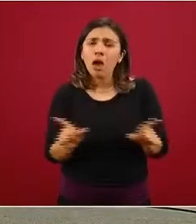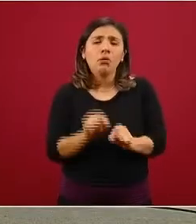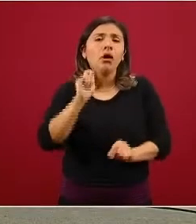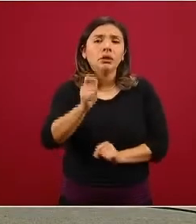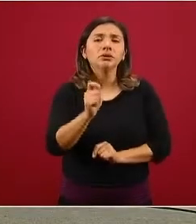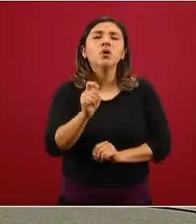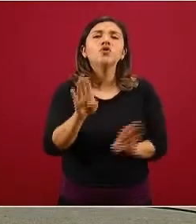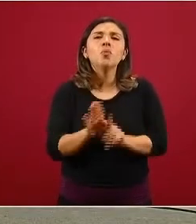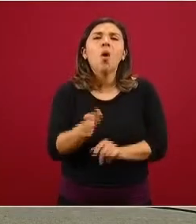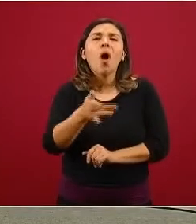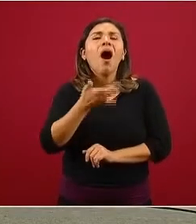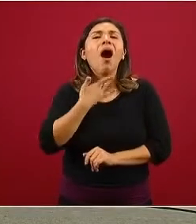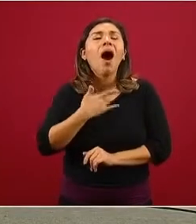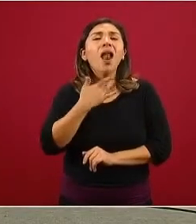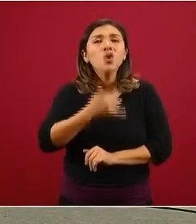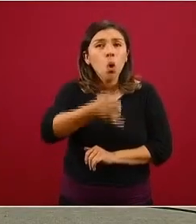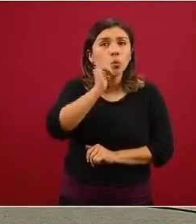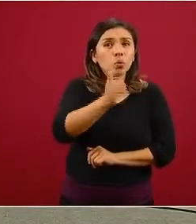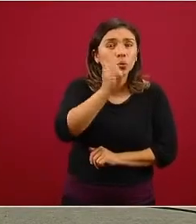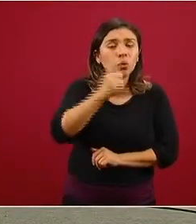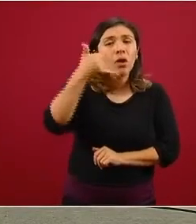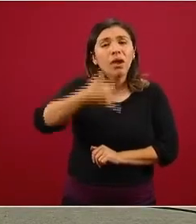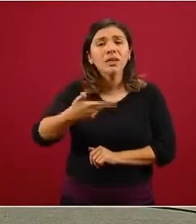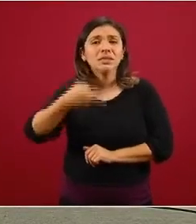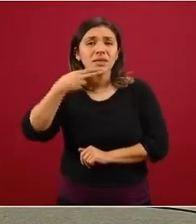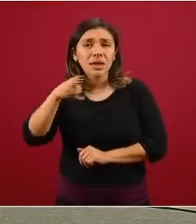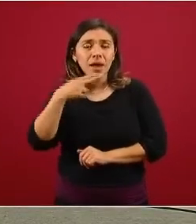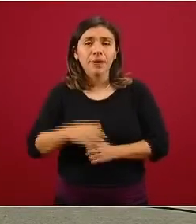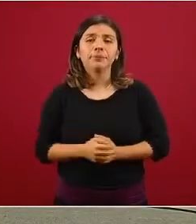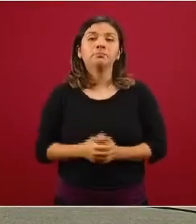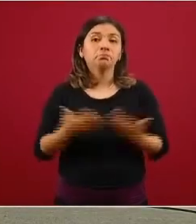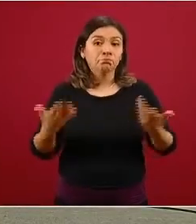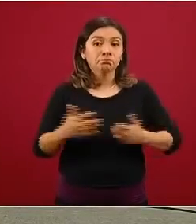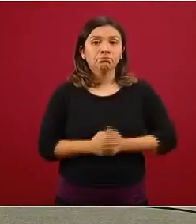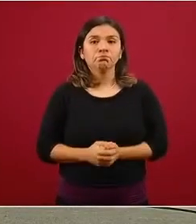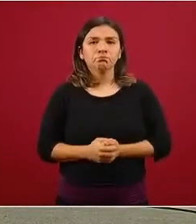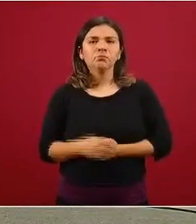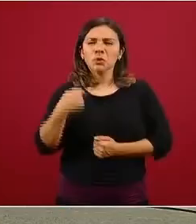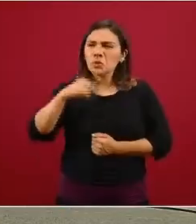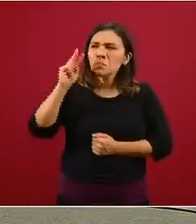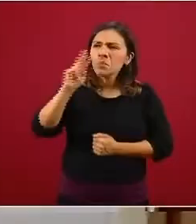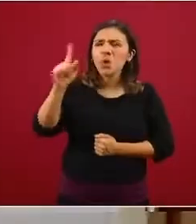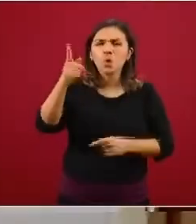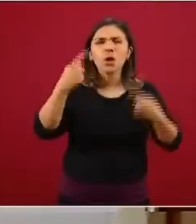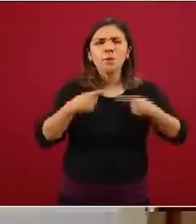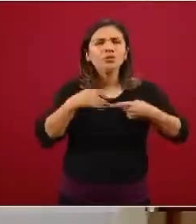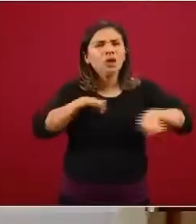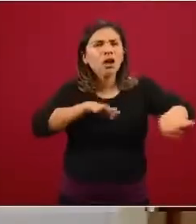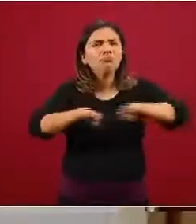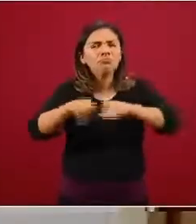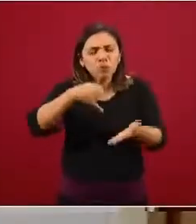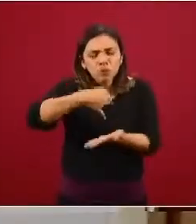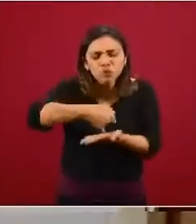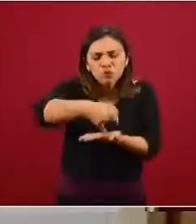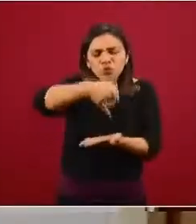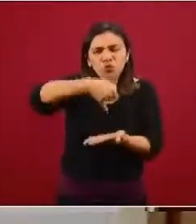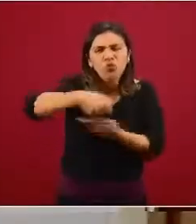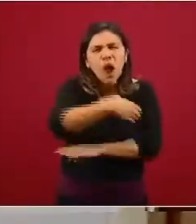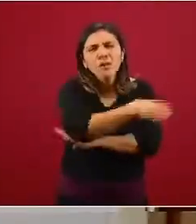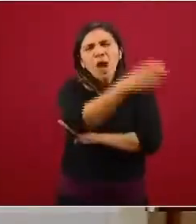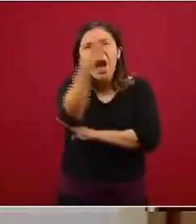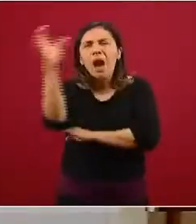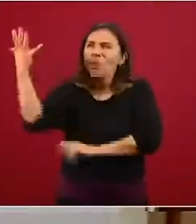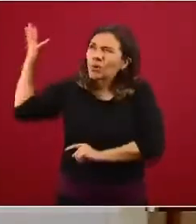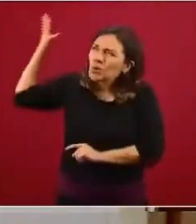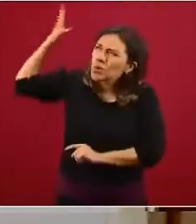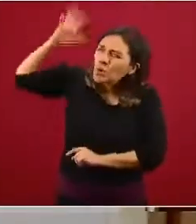poco sobre el alcohol y el tabaco. Y entonces resulta que había un campesino que estaba arando la tierra a